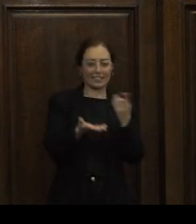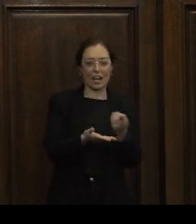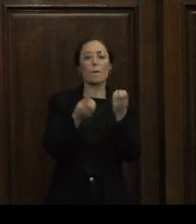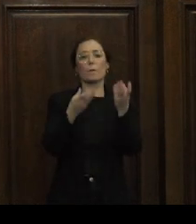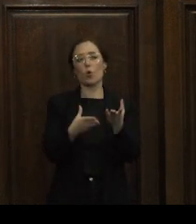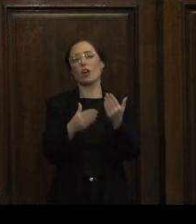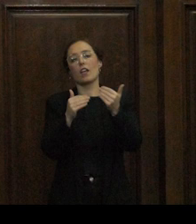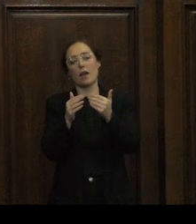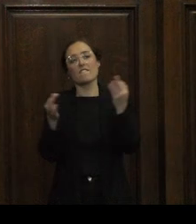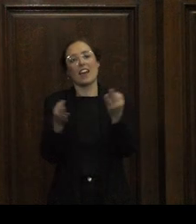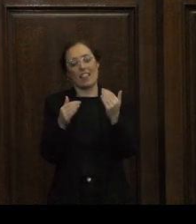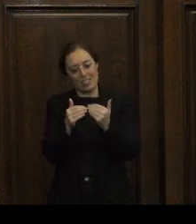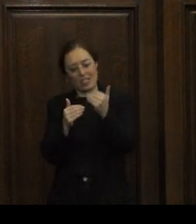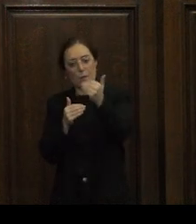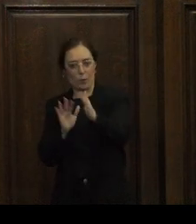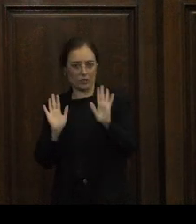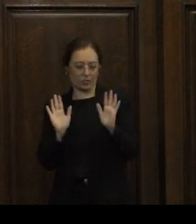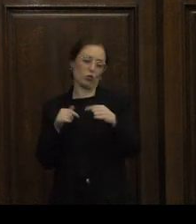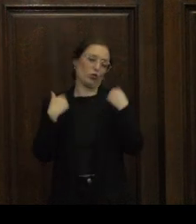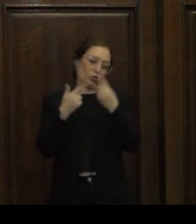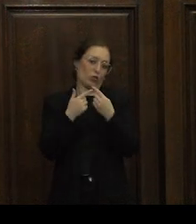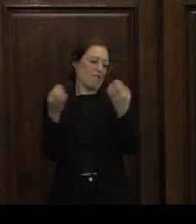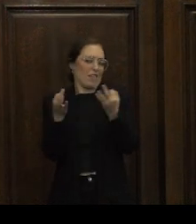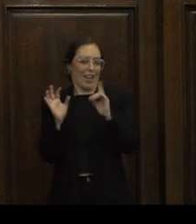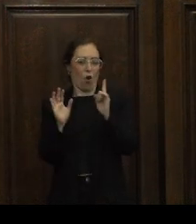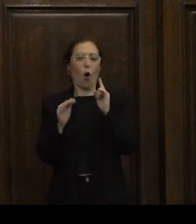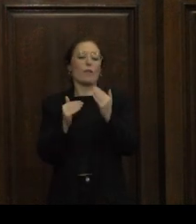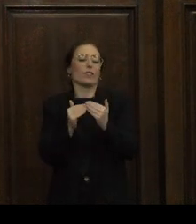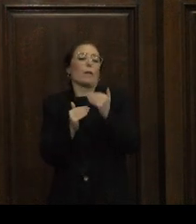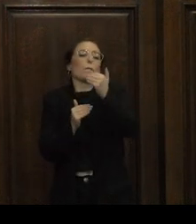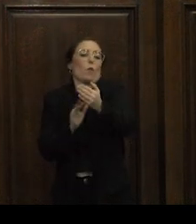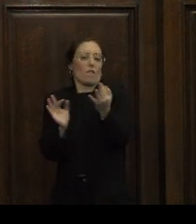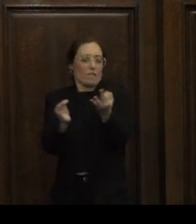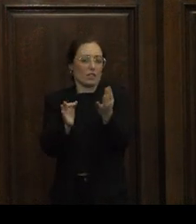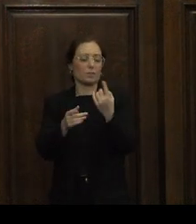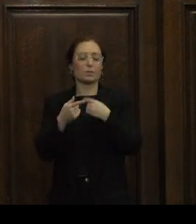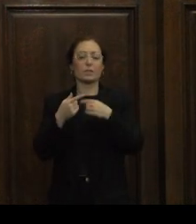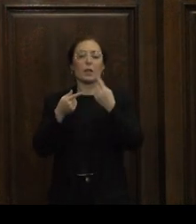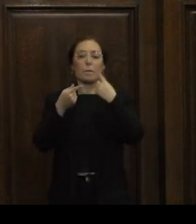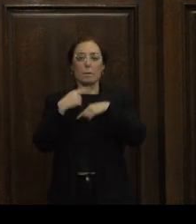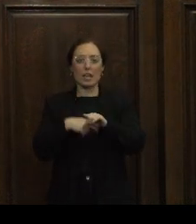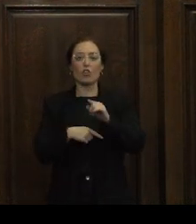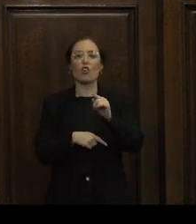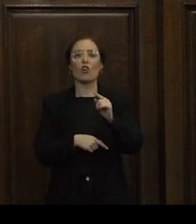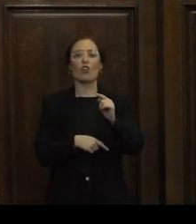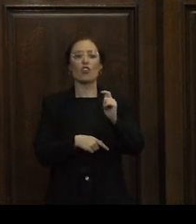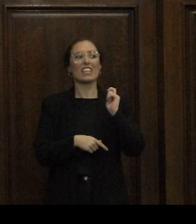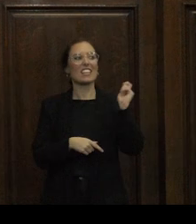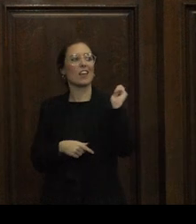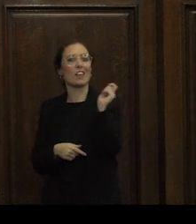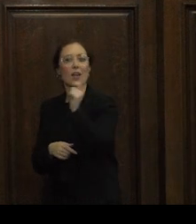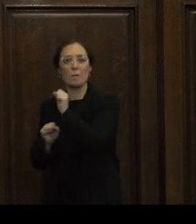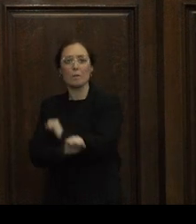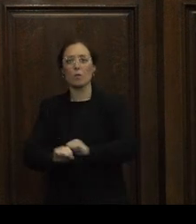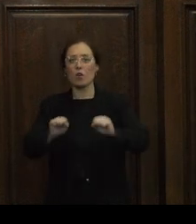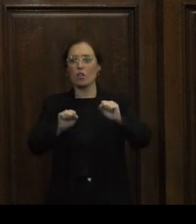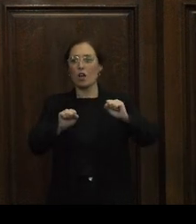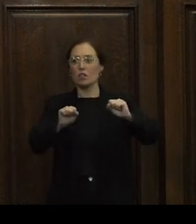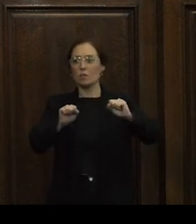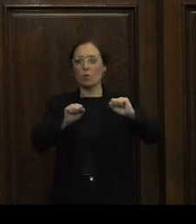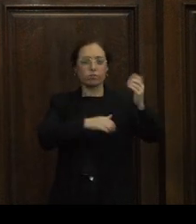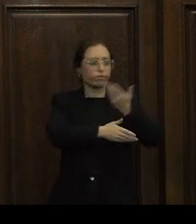posverdad. Aquí lo estamos llamando posverdad más que verdad, ¿no? Y los agentes que se encargan de